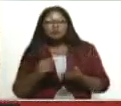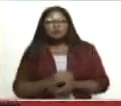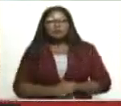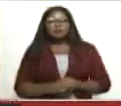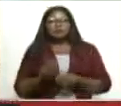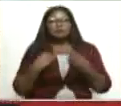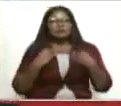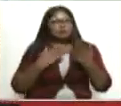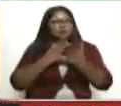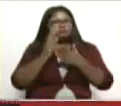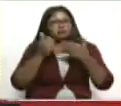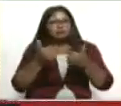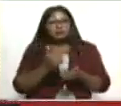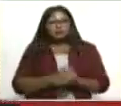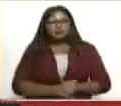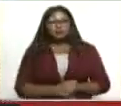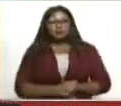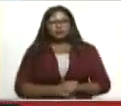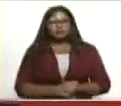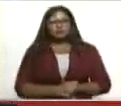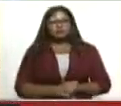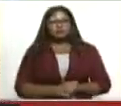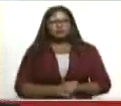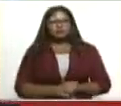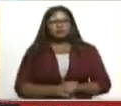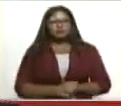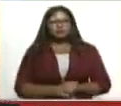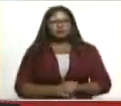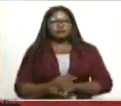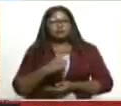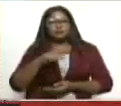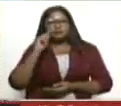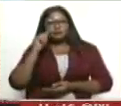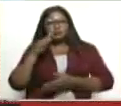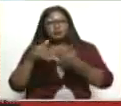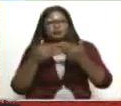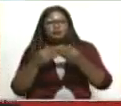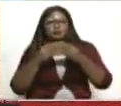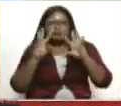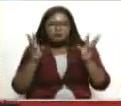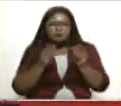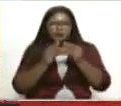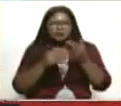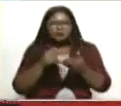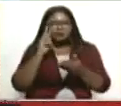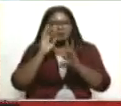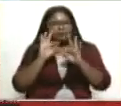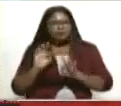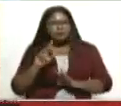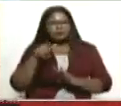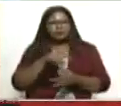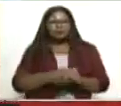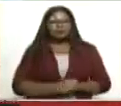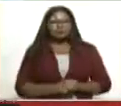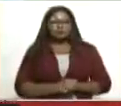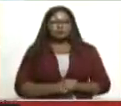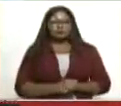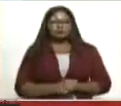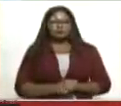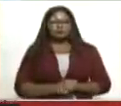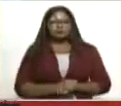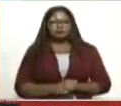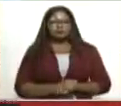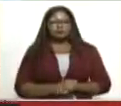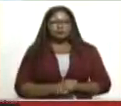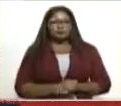digna. Realidades que deben significar tres grandes reconciliaciones entre los